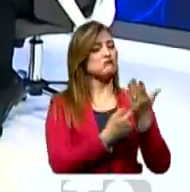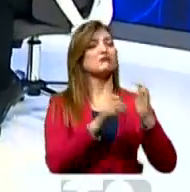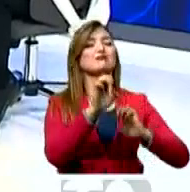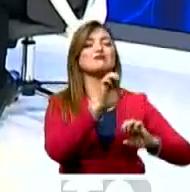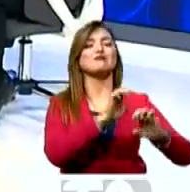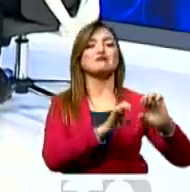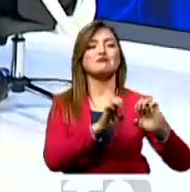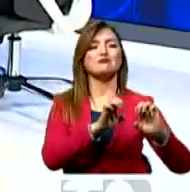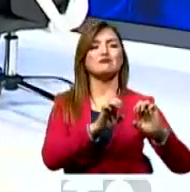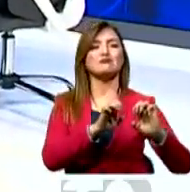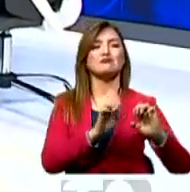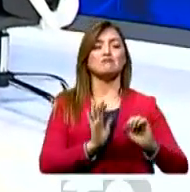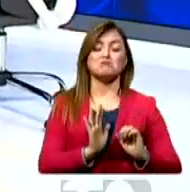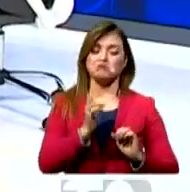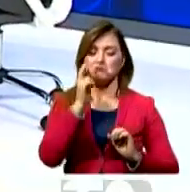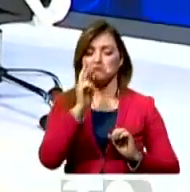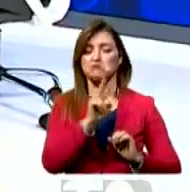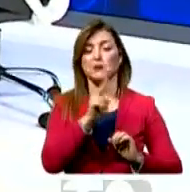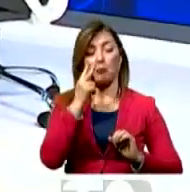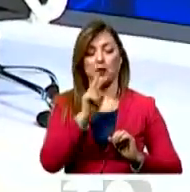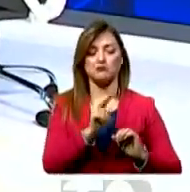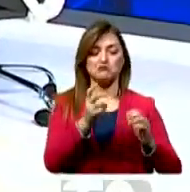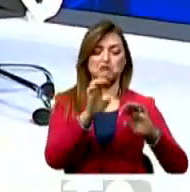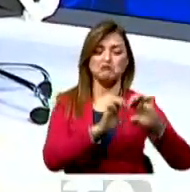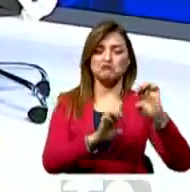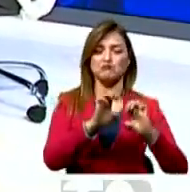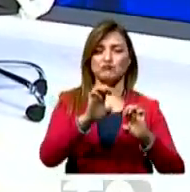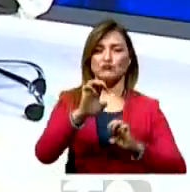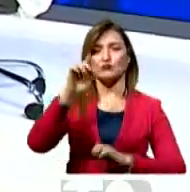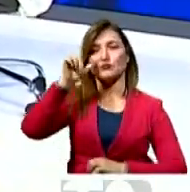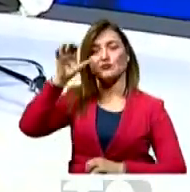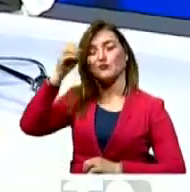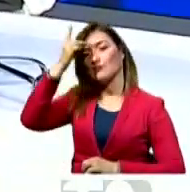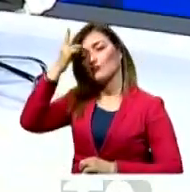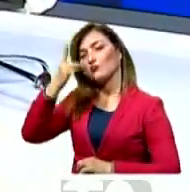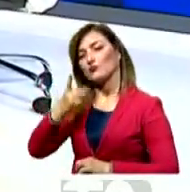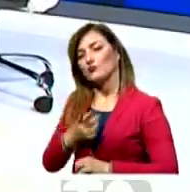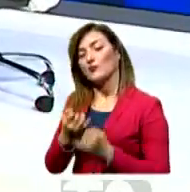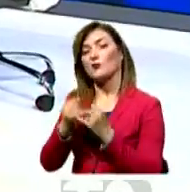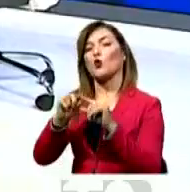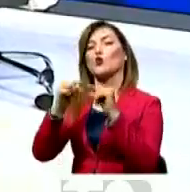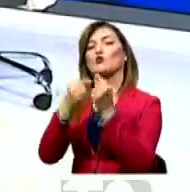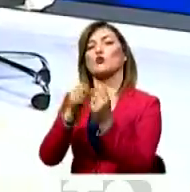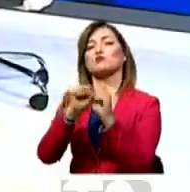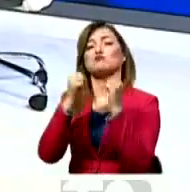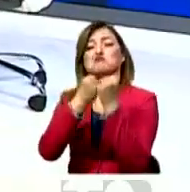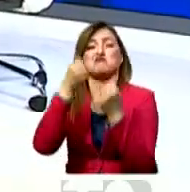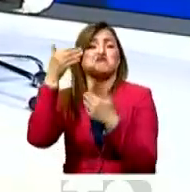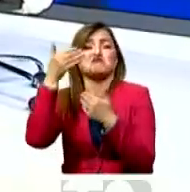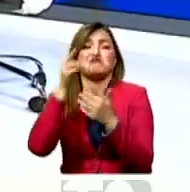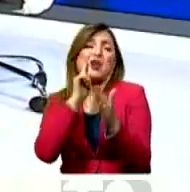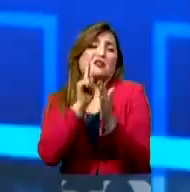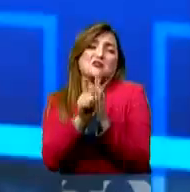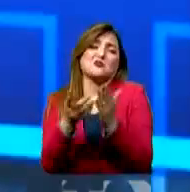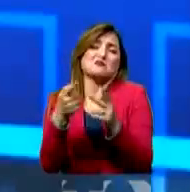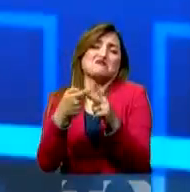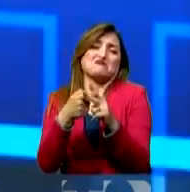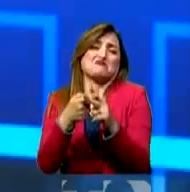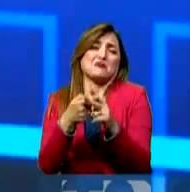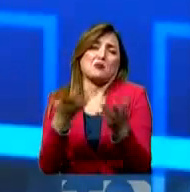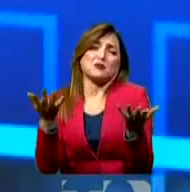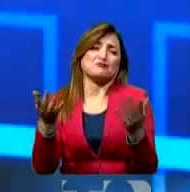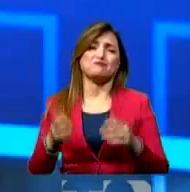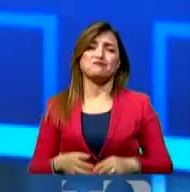que independientemente de lo que decide el gobierno, hay otros actores sociales y políticos que ya han emprendido en